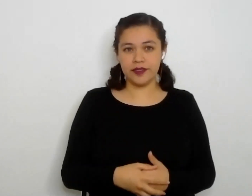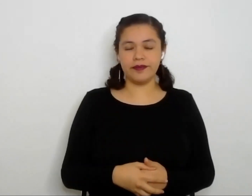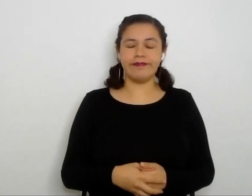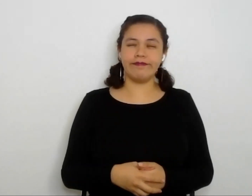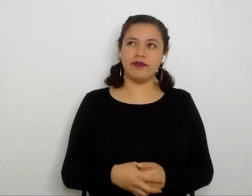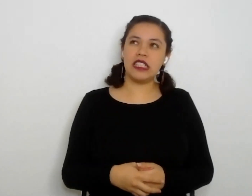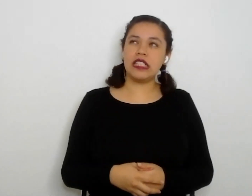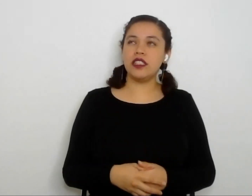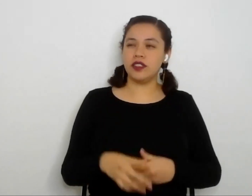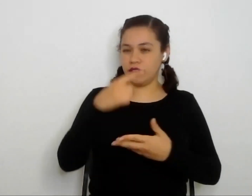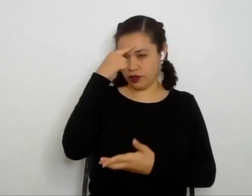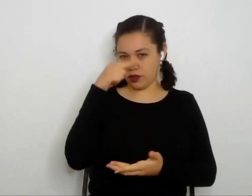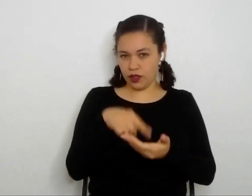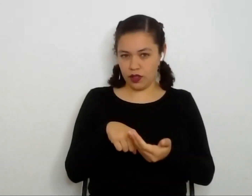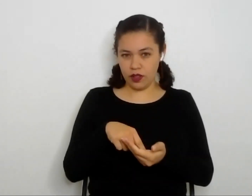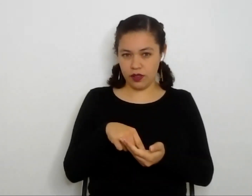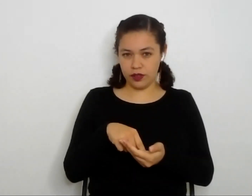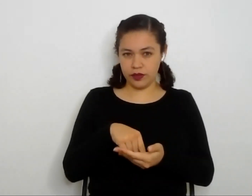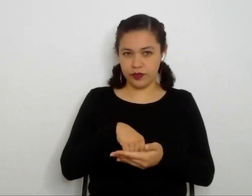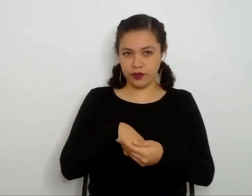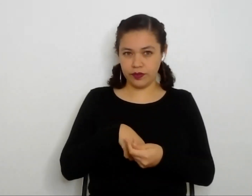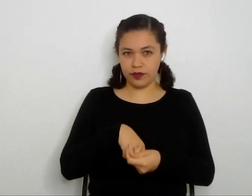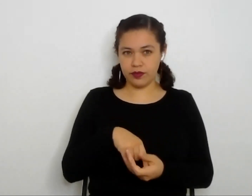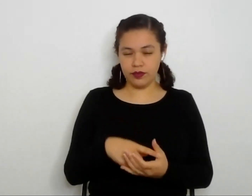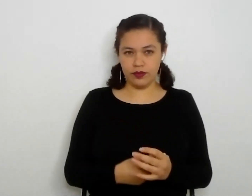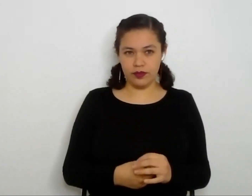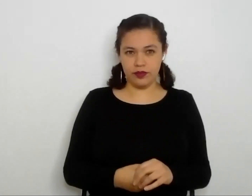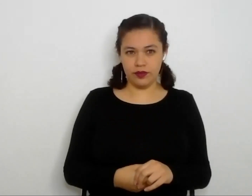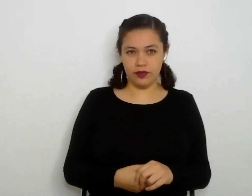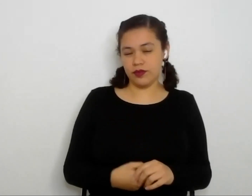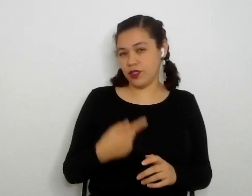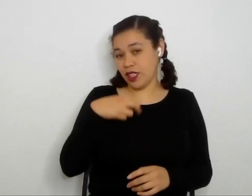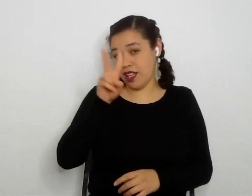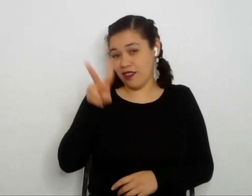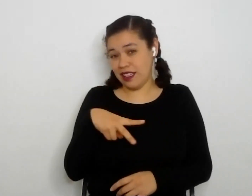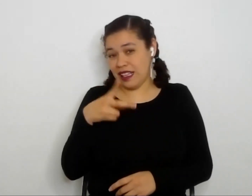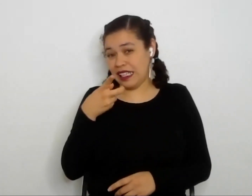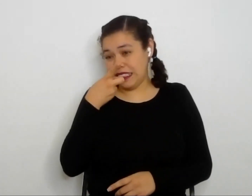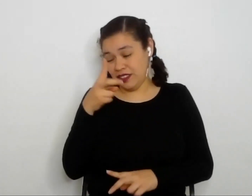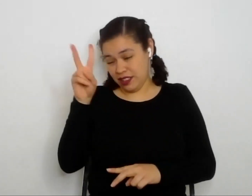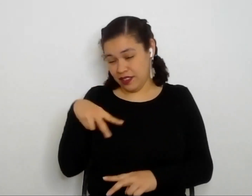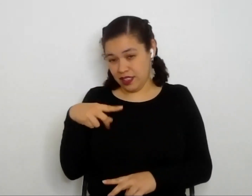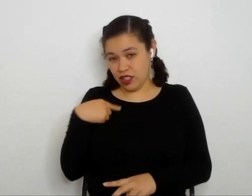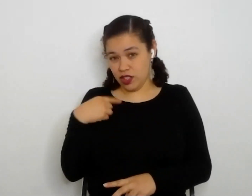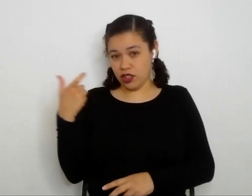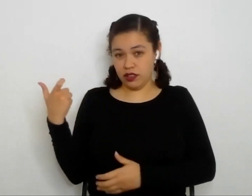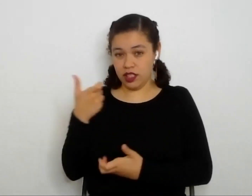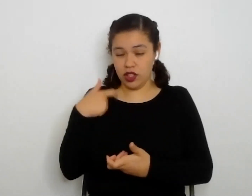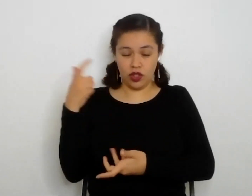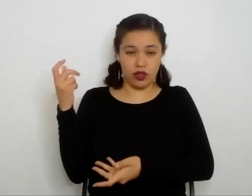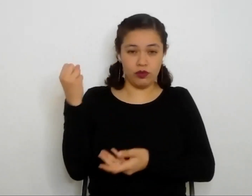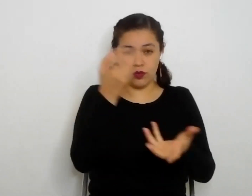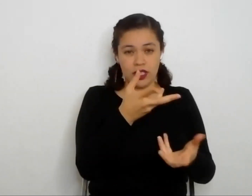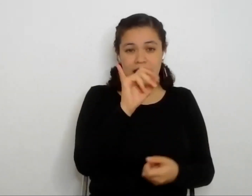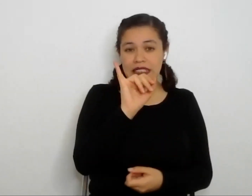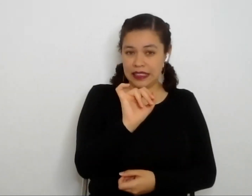Yo creo que, ¿qué puedo decir si me dedico a eso? Y soy muy sincero, una parte de mi ahorro lo invierto en bolsa.